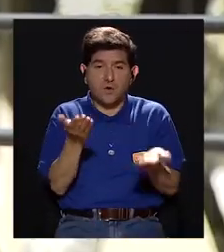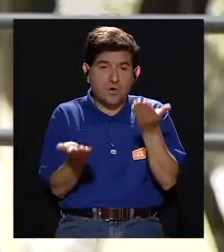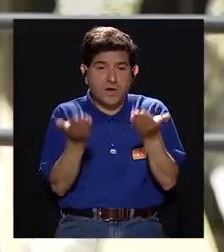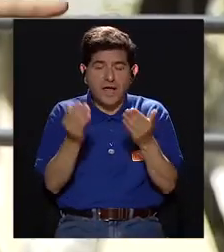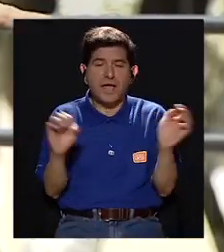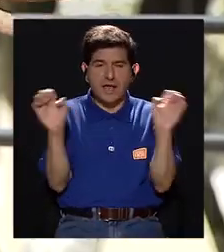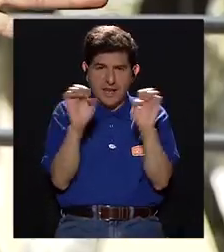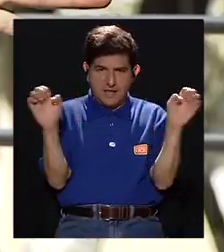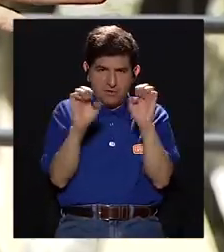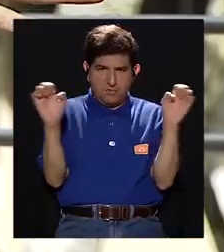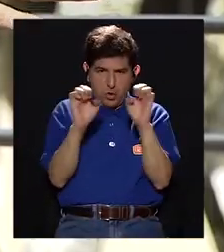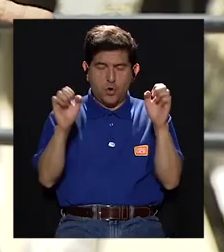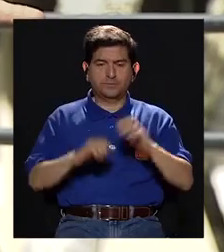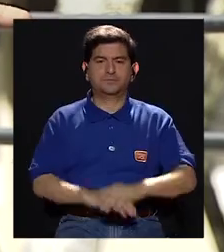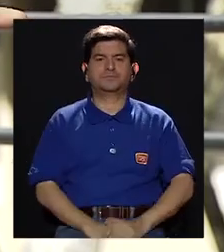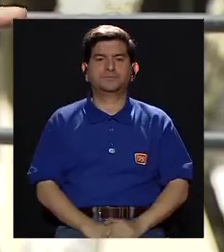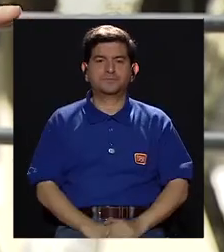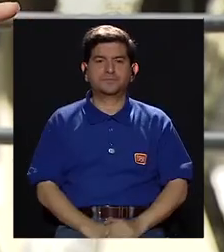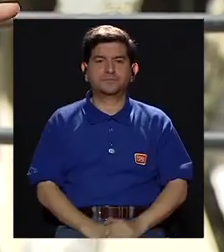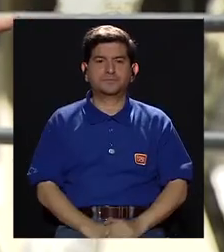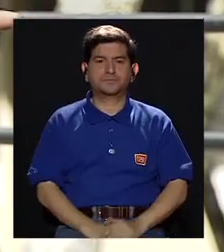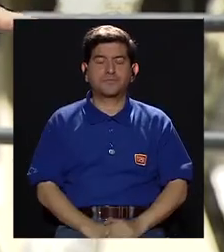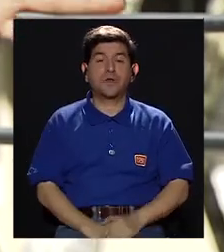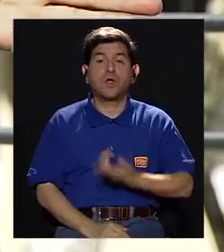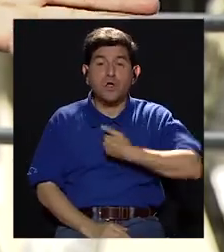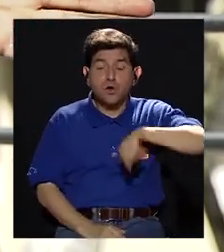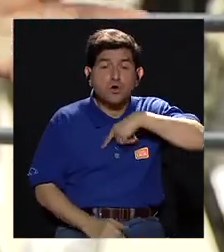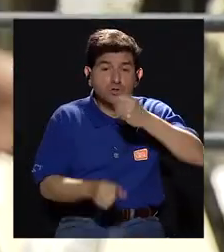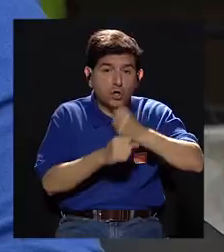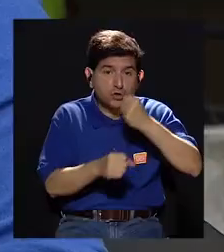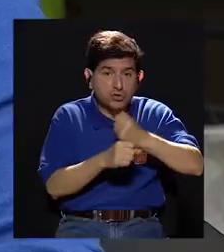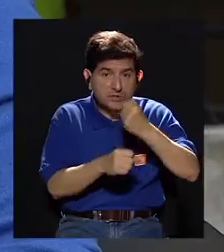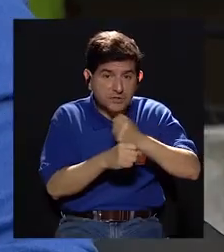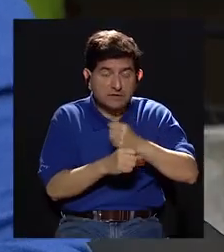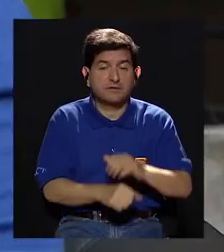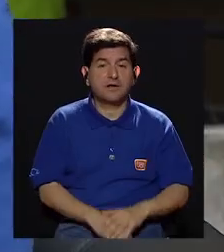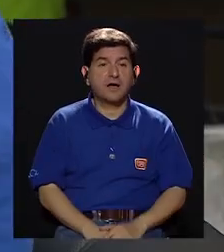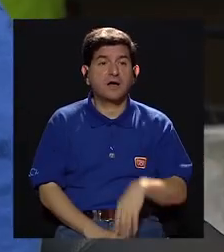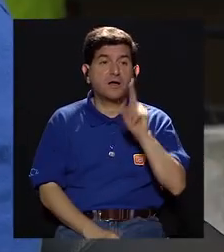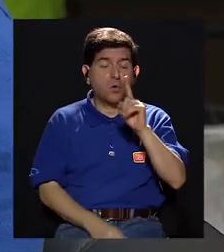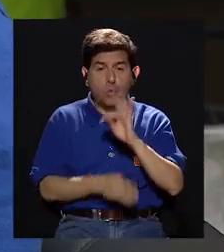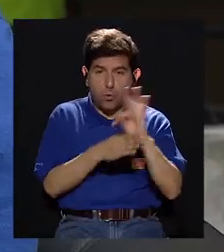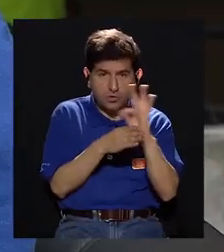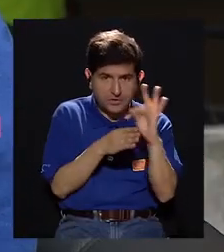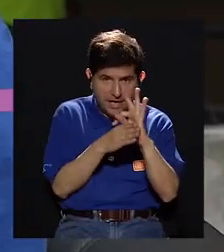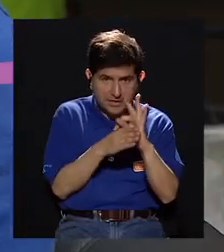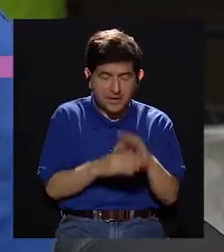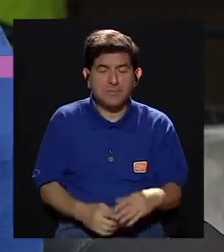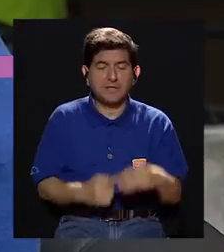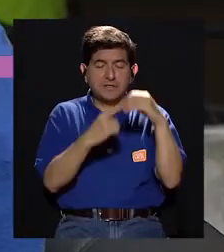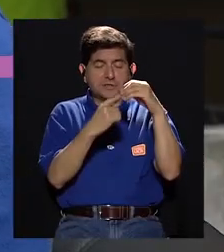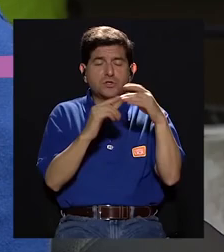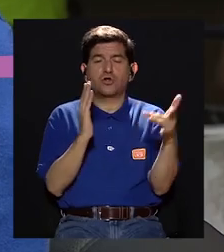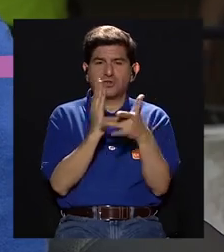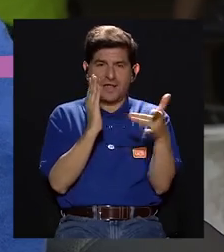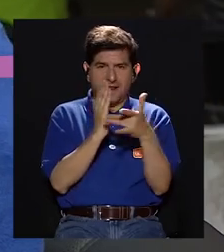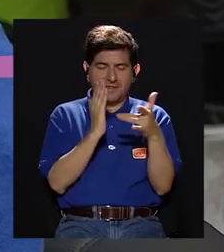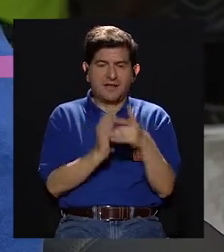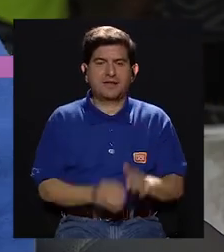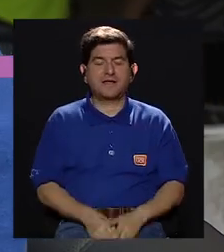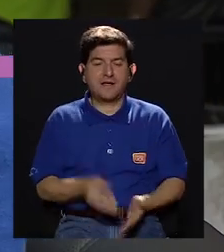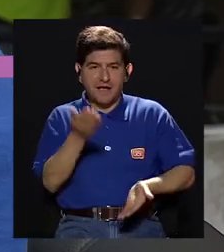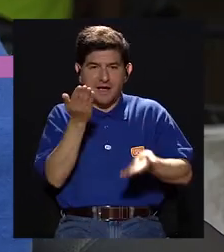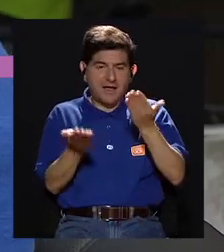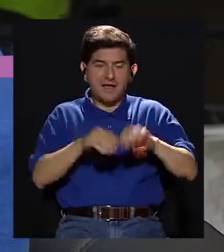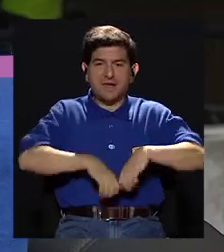ver con equilibrio energético? ¿Con equilibrio? Bueno, nosotros trabajamos, uno de los tratamientos estrellas de la